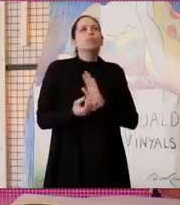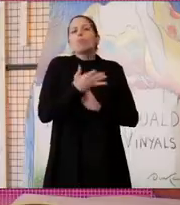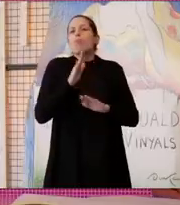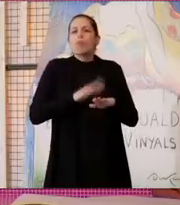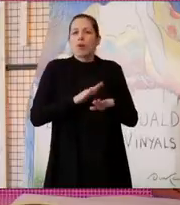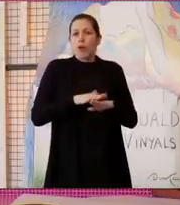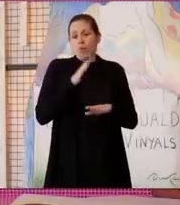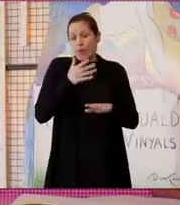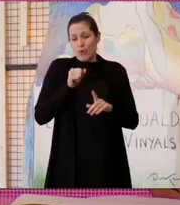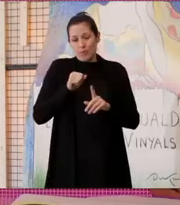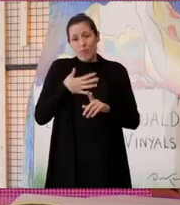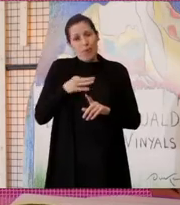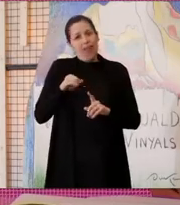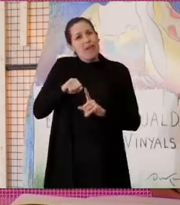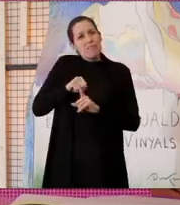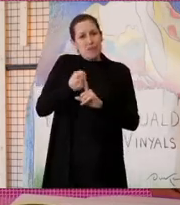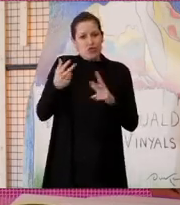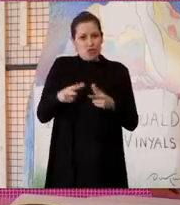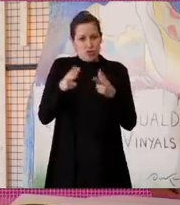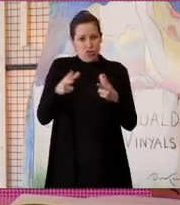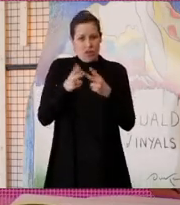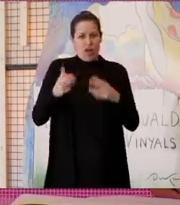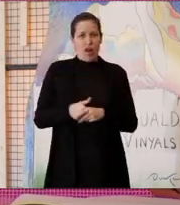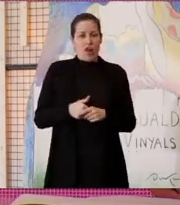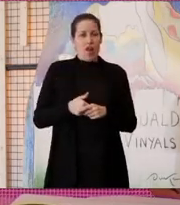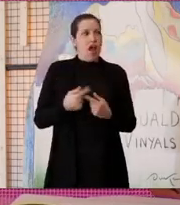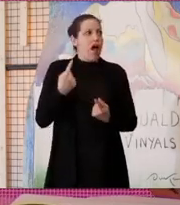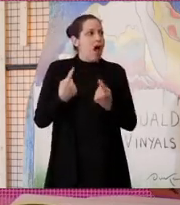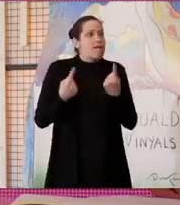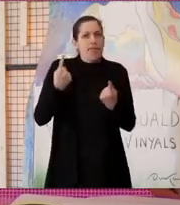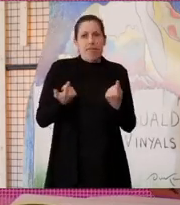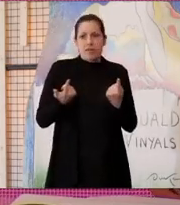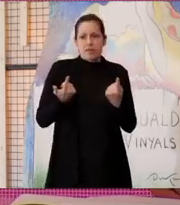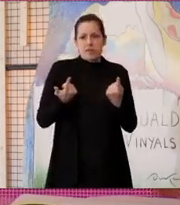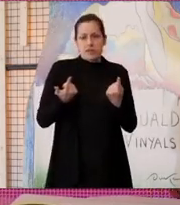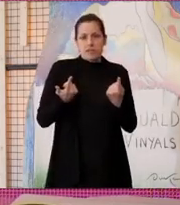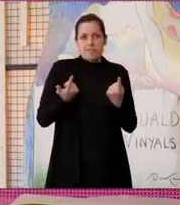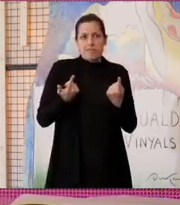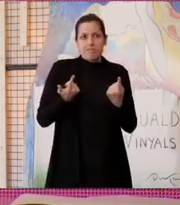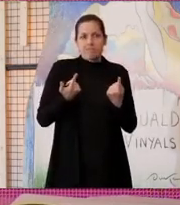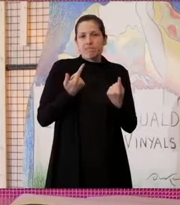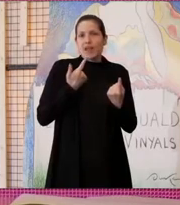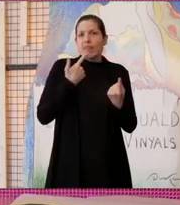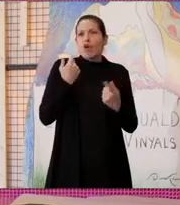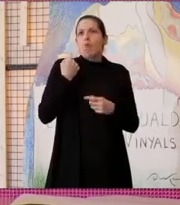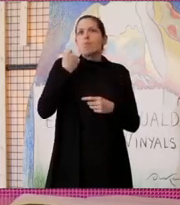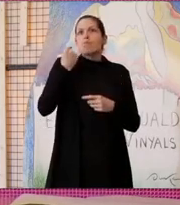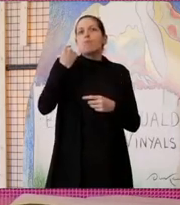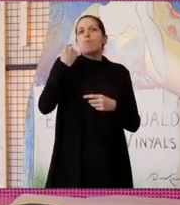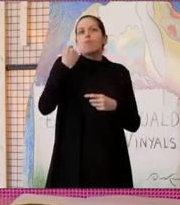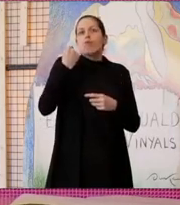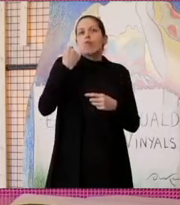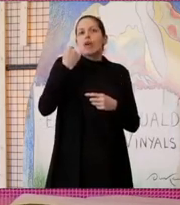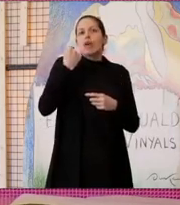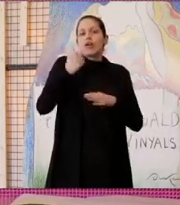porque a lo mejor digamos que las élites la hablo de las élites del poder no de las personas